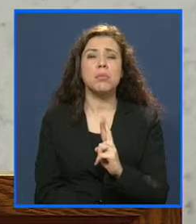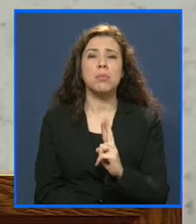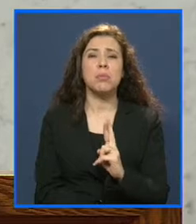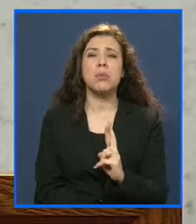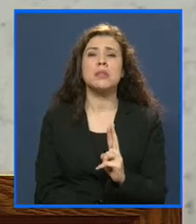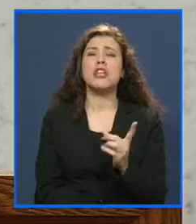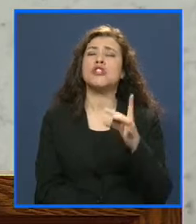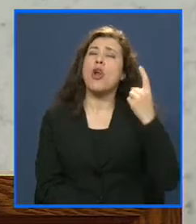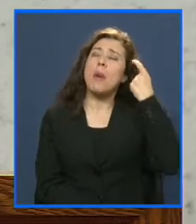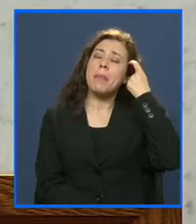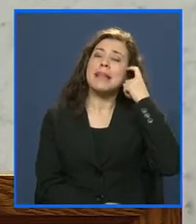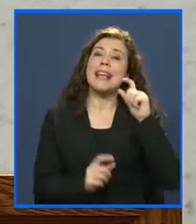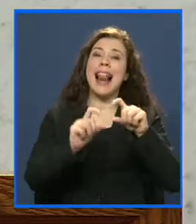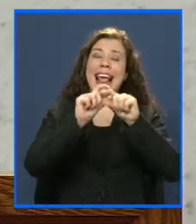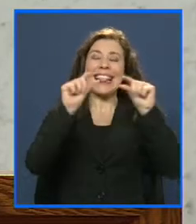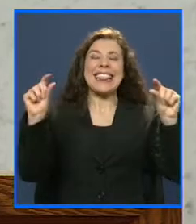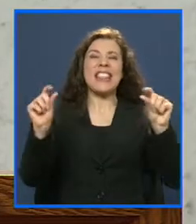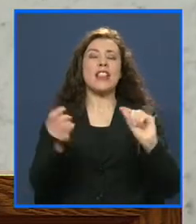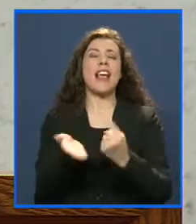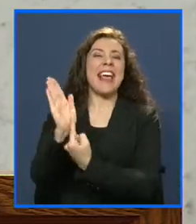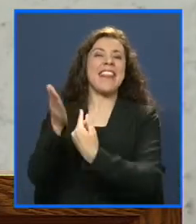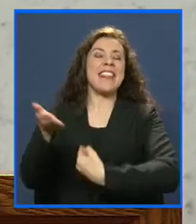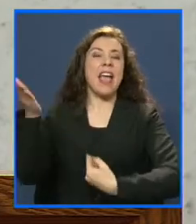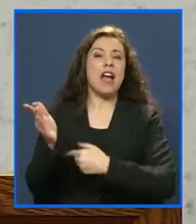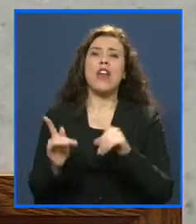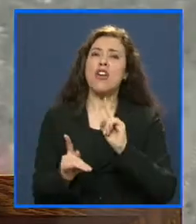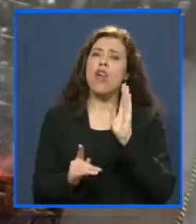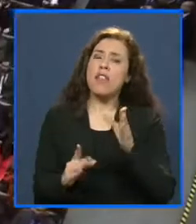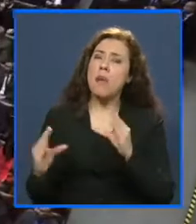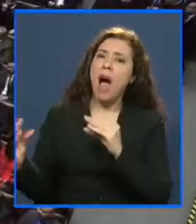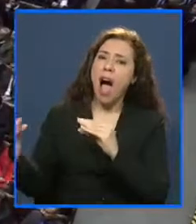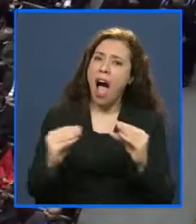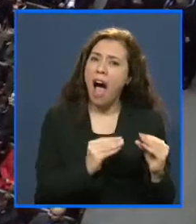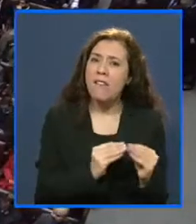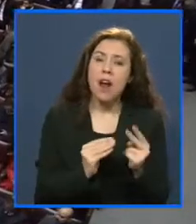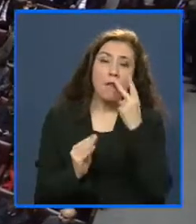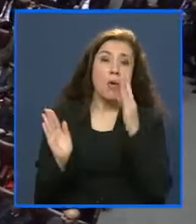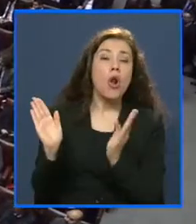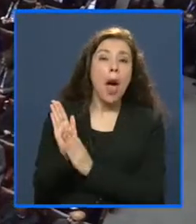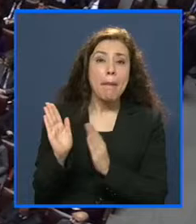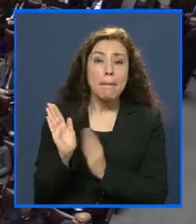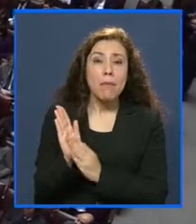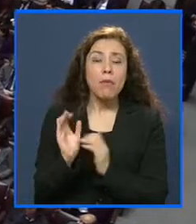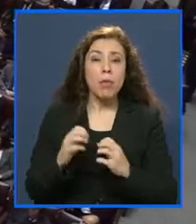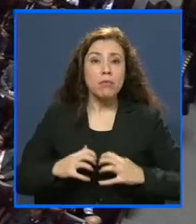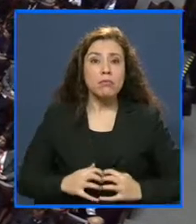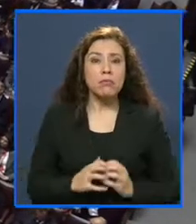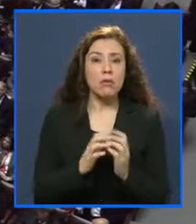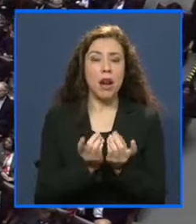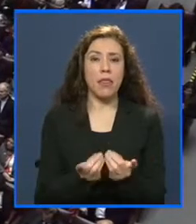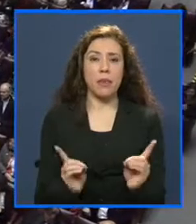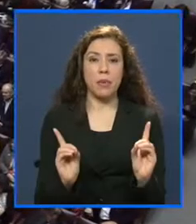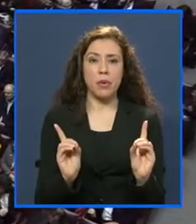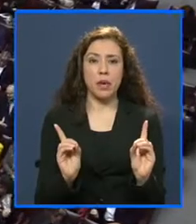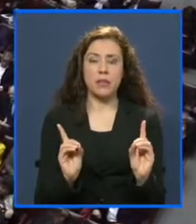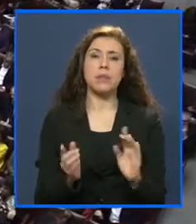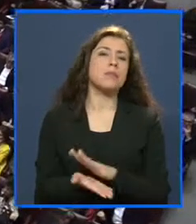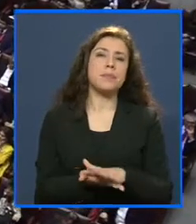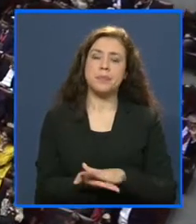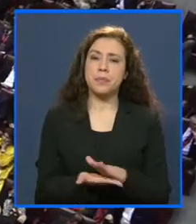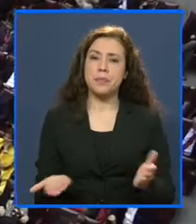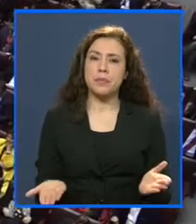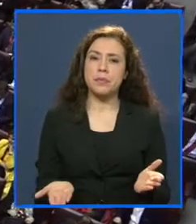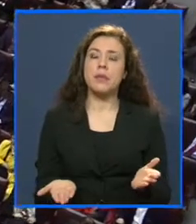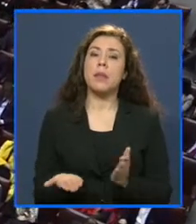pensadas en el titular o la cuña tenemos que abrir los debates de fondo y evidencia que podrían fortalecer nuestra democracia por ejemplo